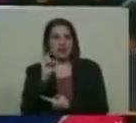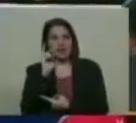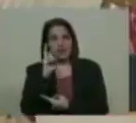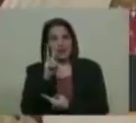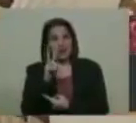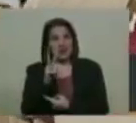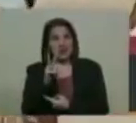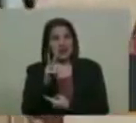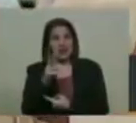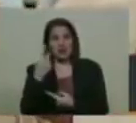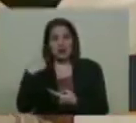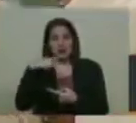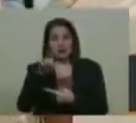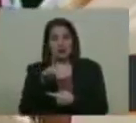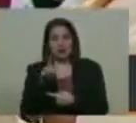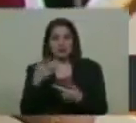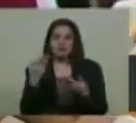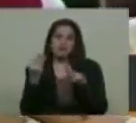Esto es único.